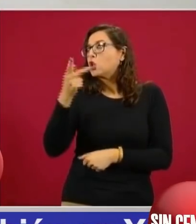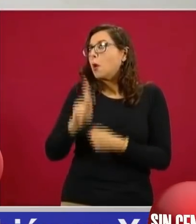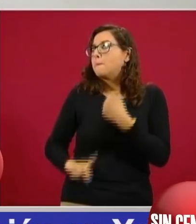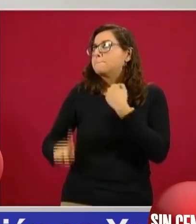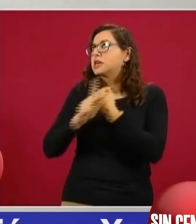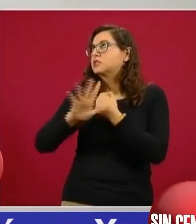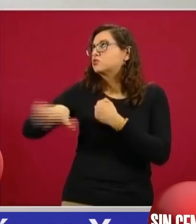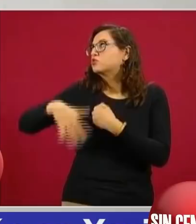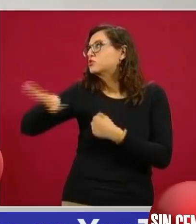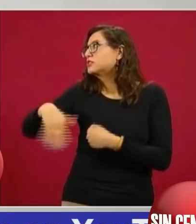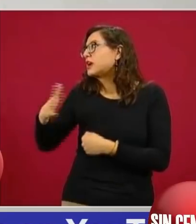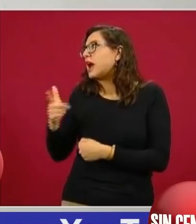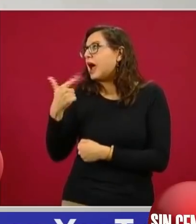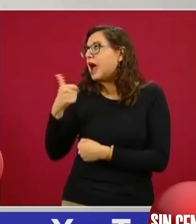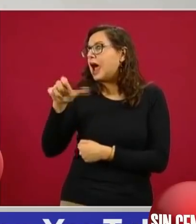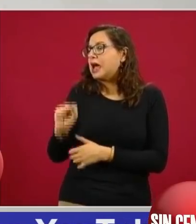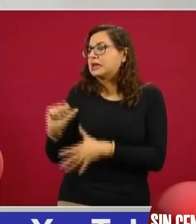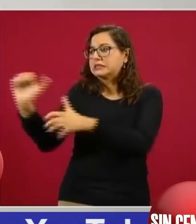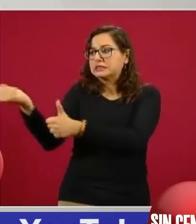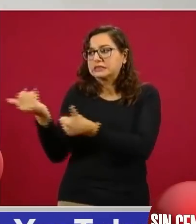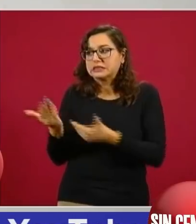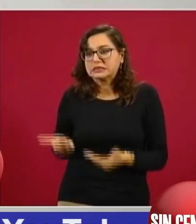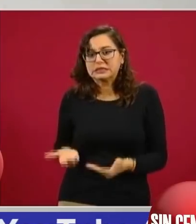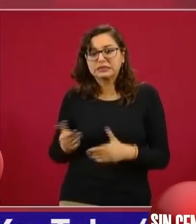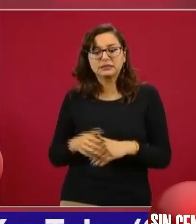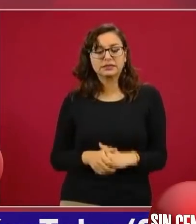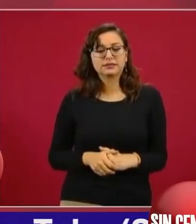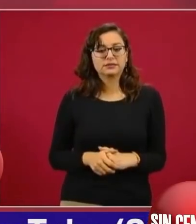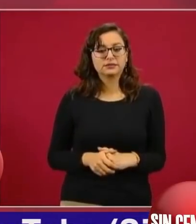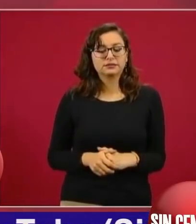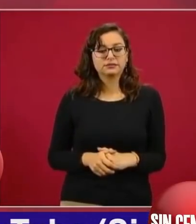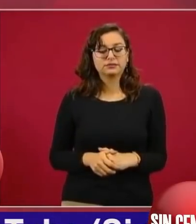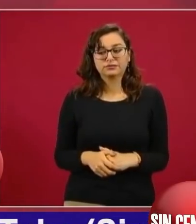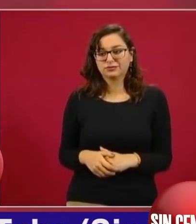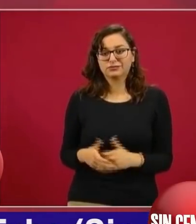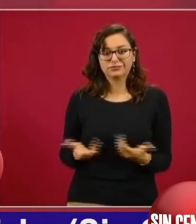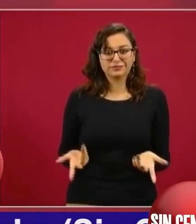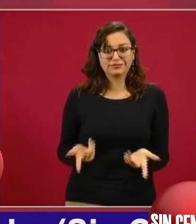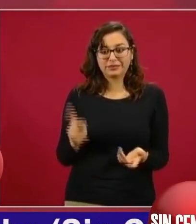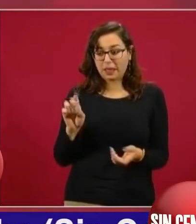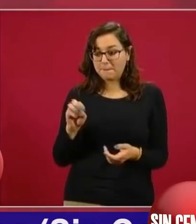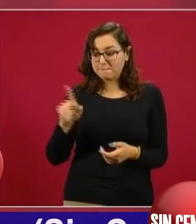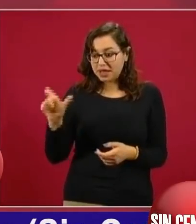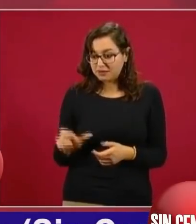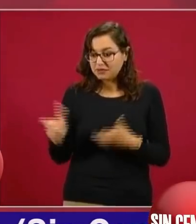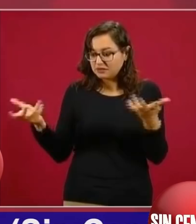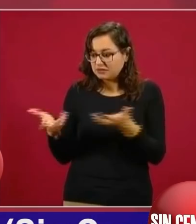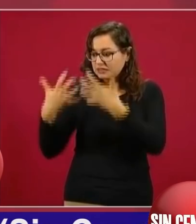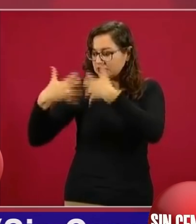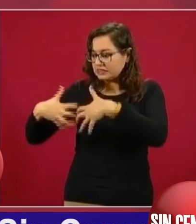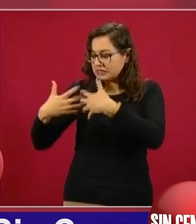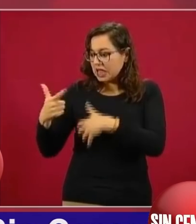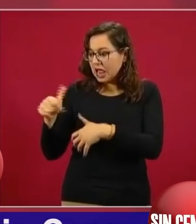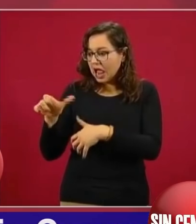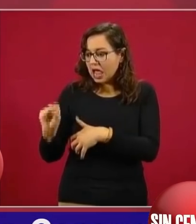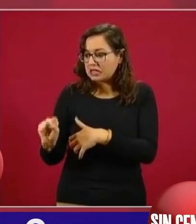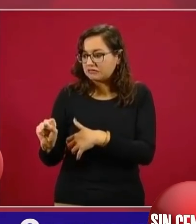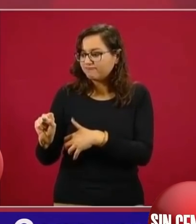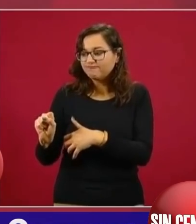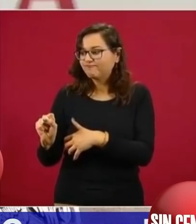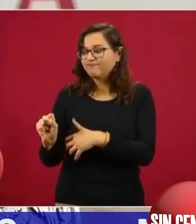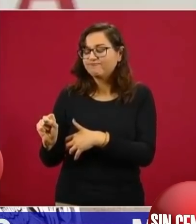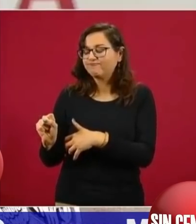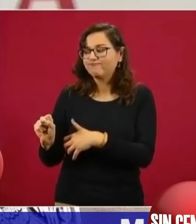Pemex dejó sin gas a las plantas petroquímicas de Pemex para